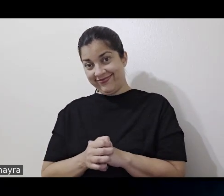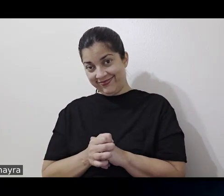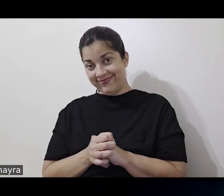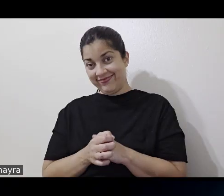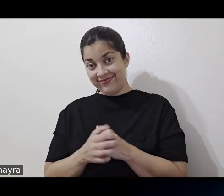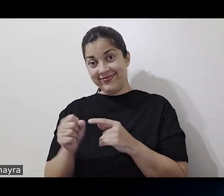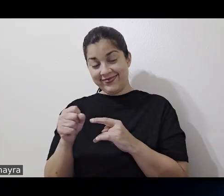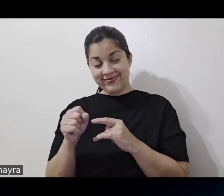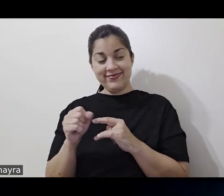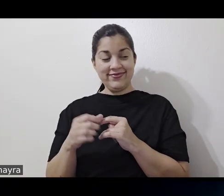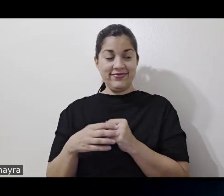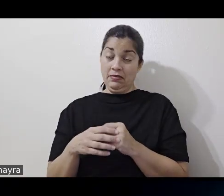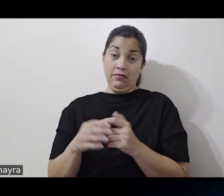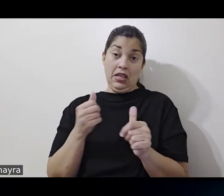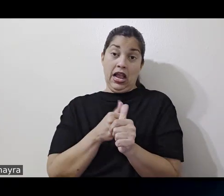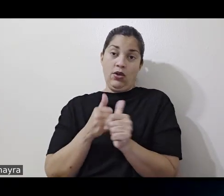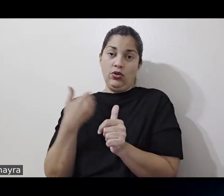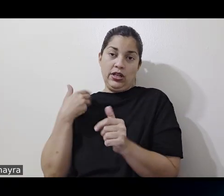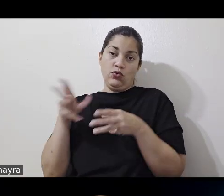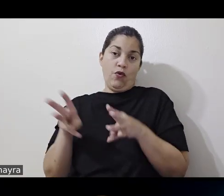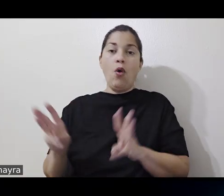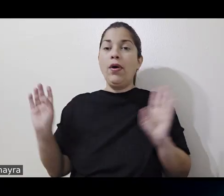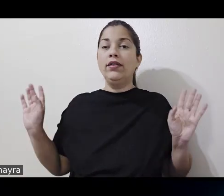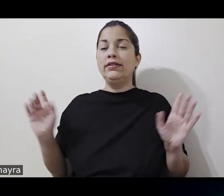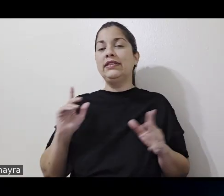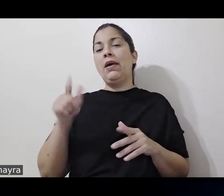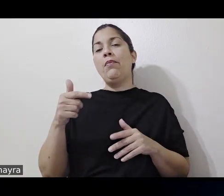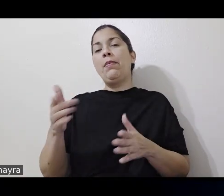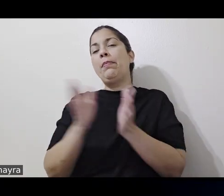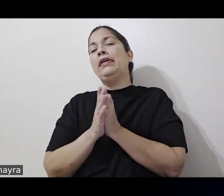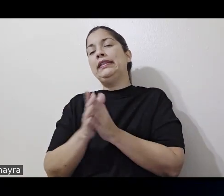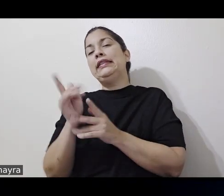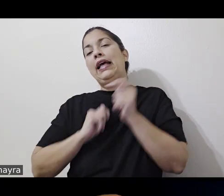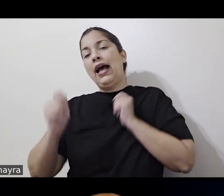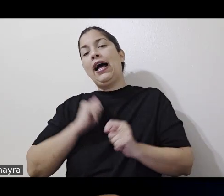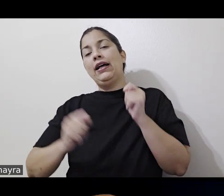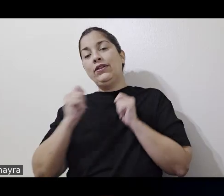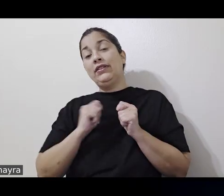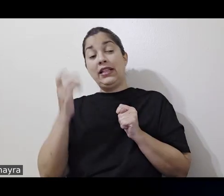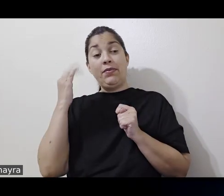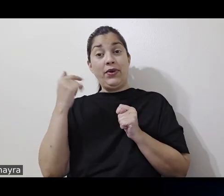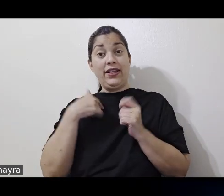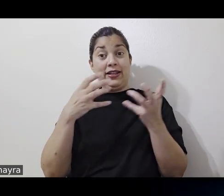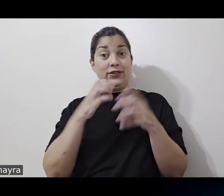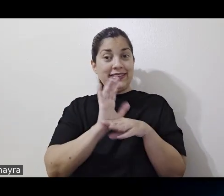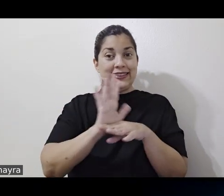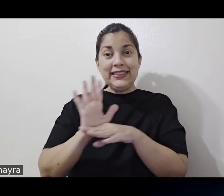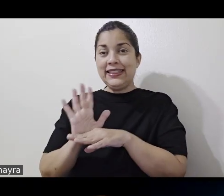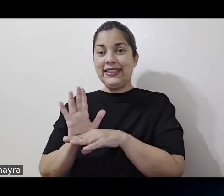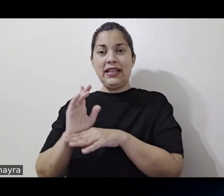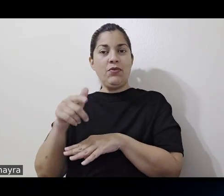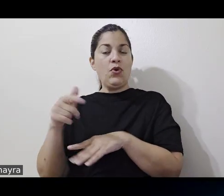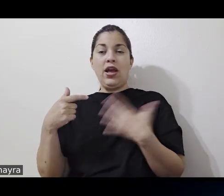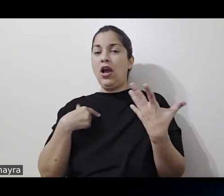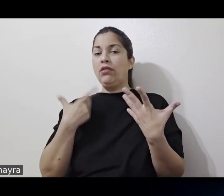Exacto, sí. Después tiene su estilo. Claro. Después el cuerpo me pide teatro. Después el cuerpo me pide cine. Después me